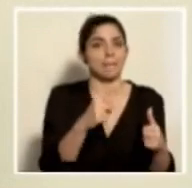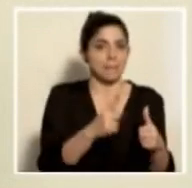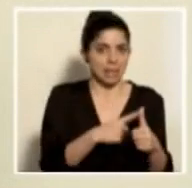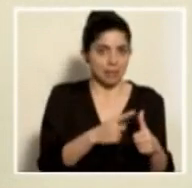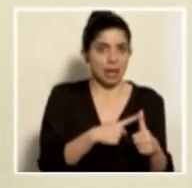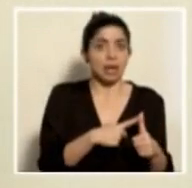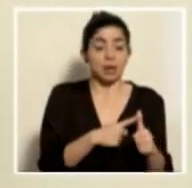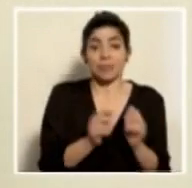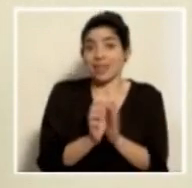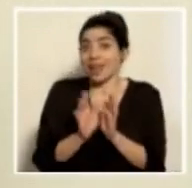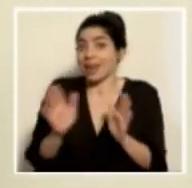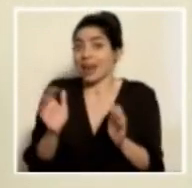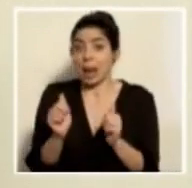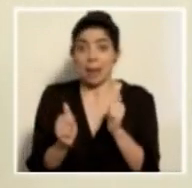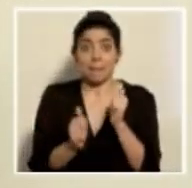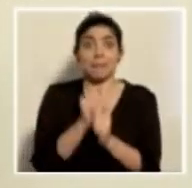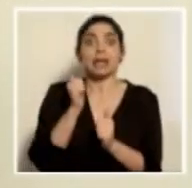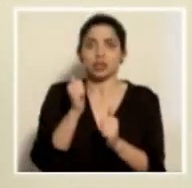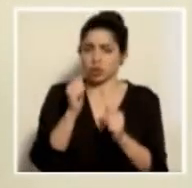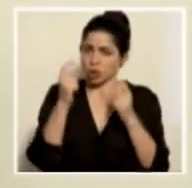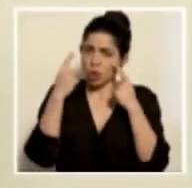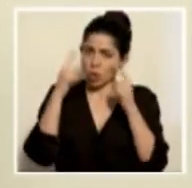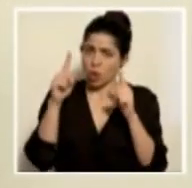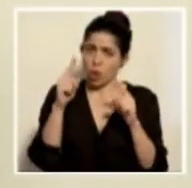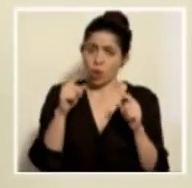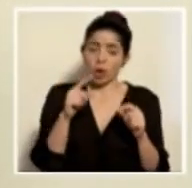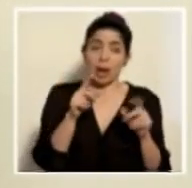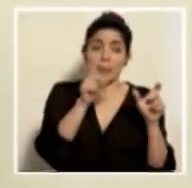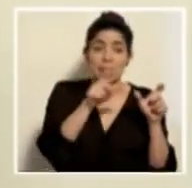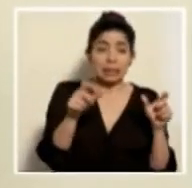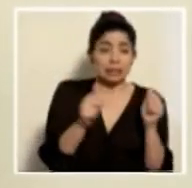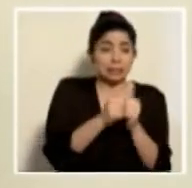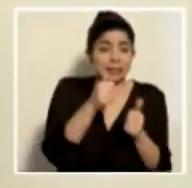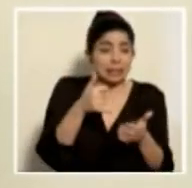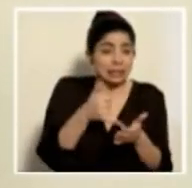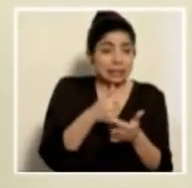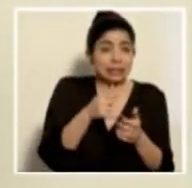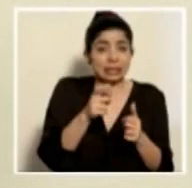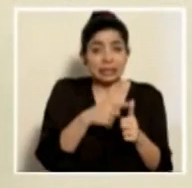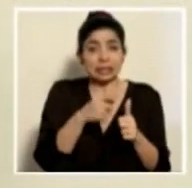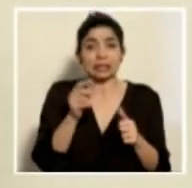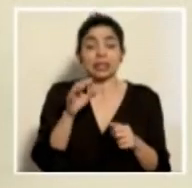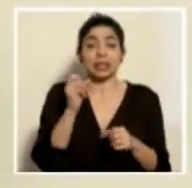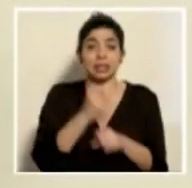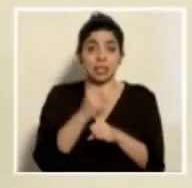y muy mayoritariamente se logra. Los casos que las mismas instituciones han